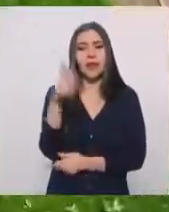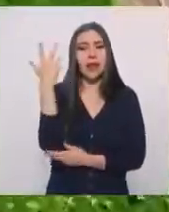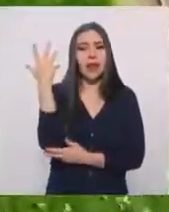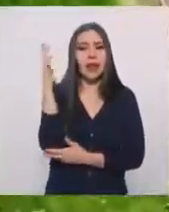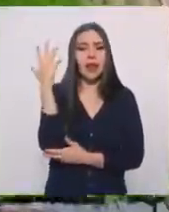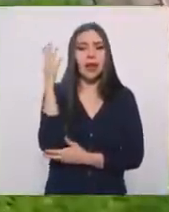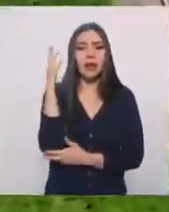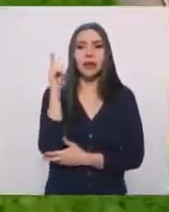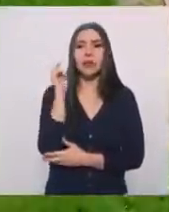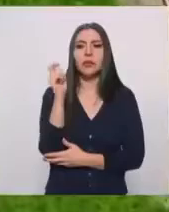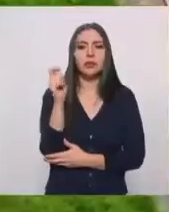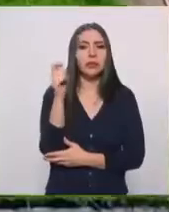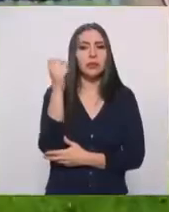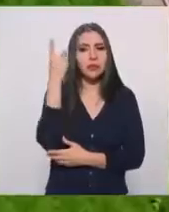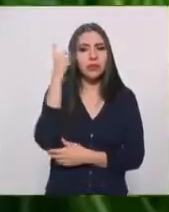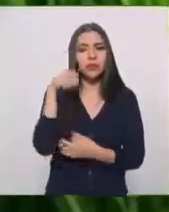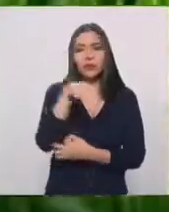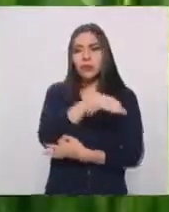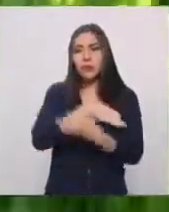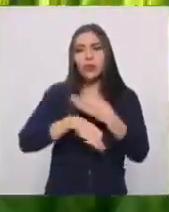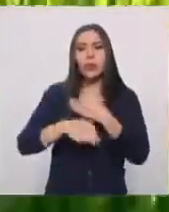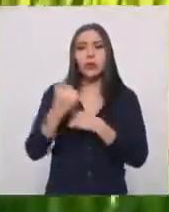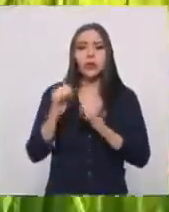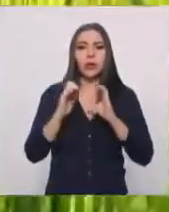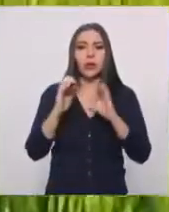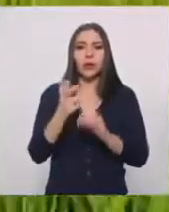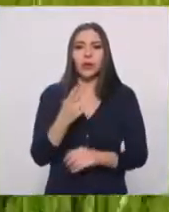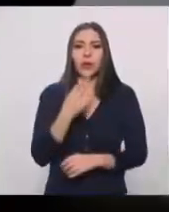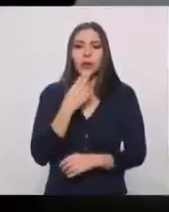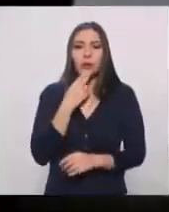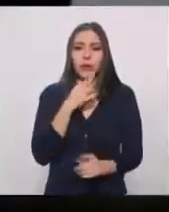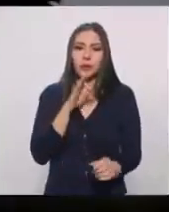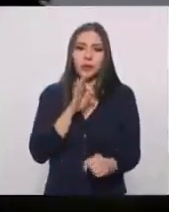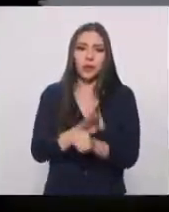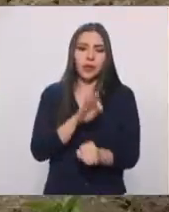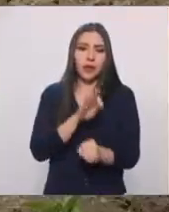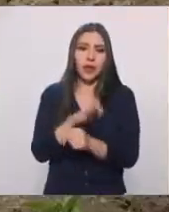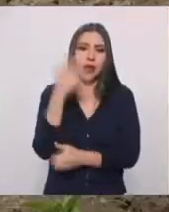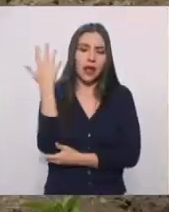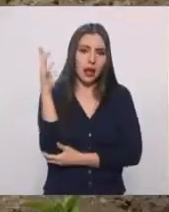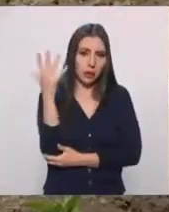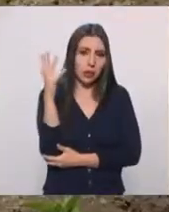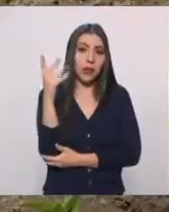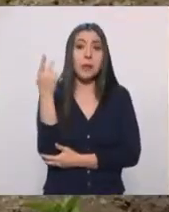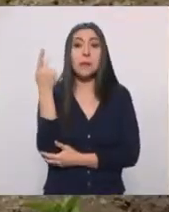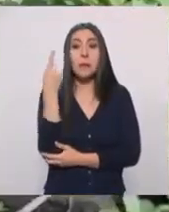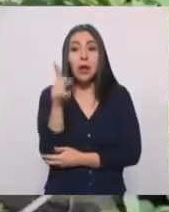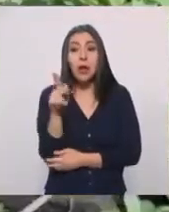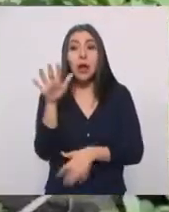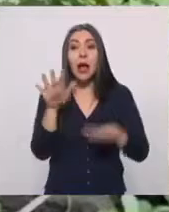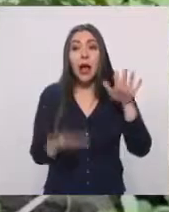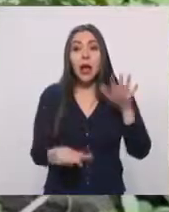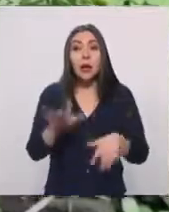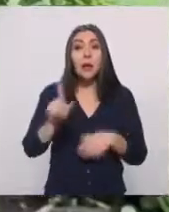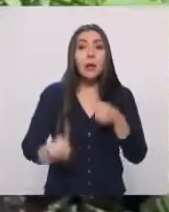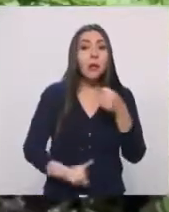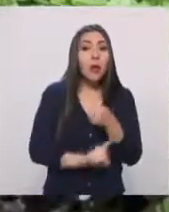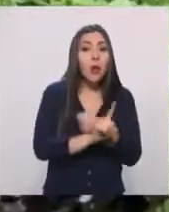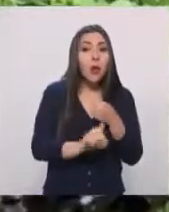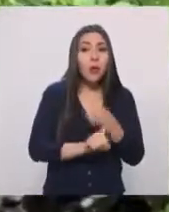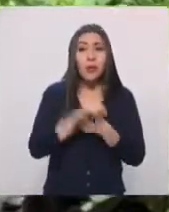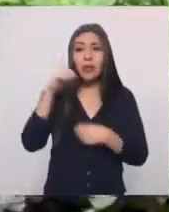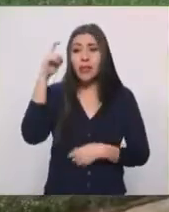propiedad colectiva y están protegidos, ¿no? Pero sí, en efecto, entonces, cuando tienen estos problemas, pues hay que consultar con